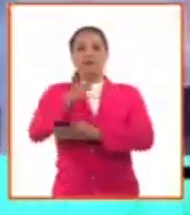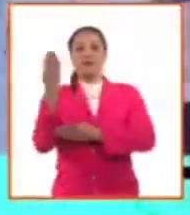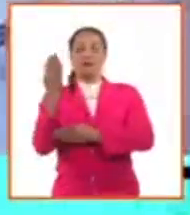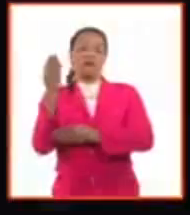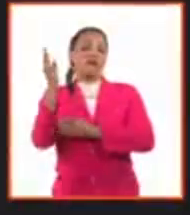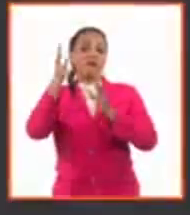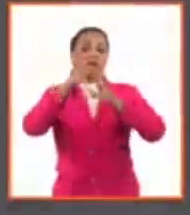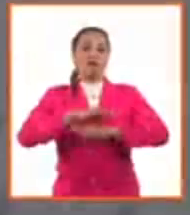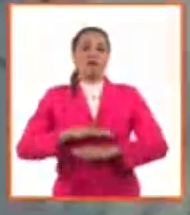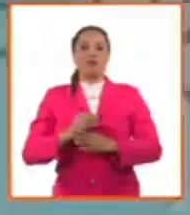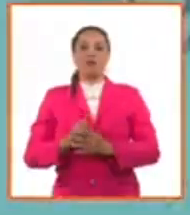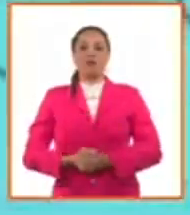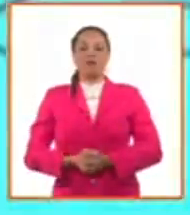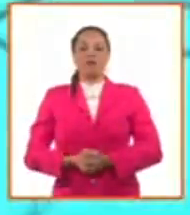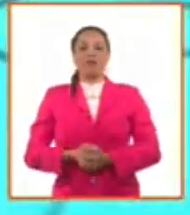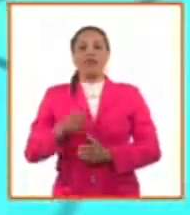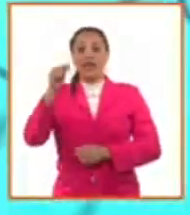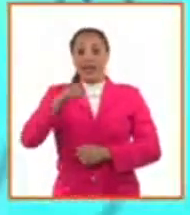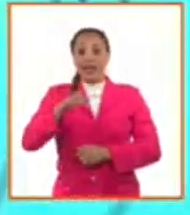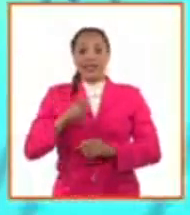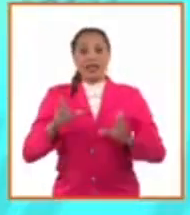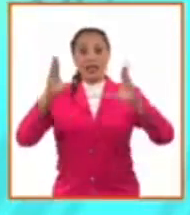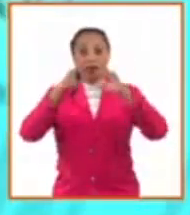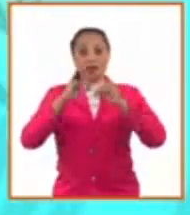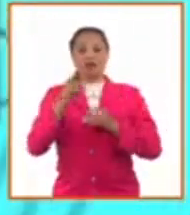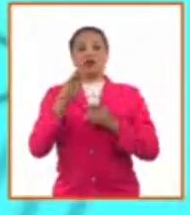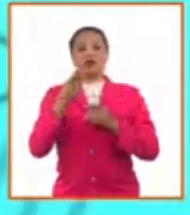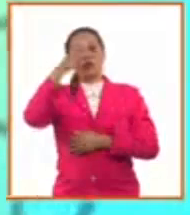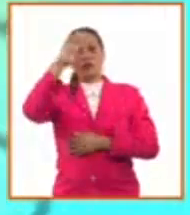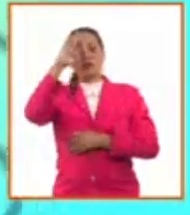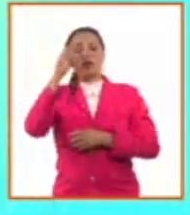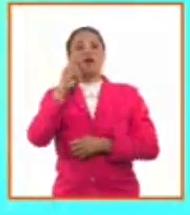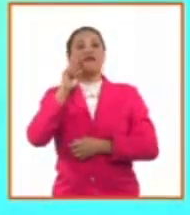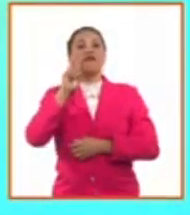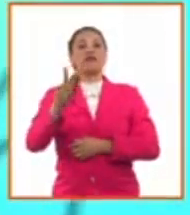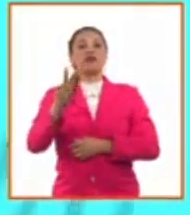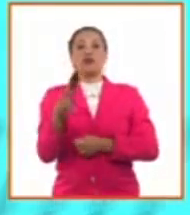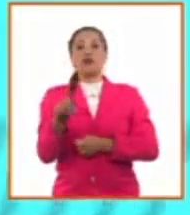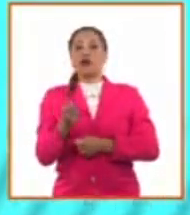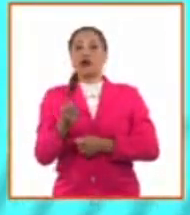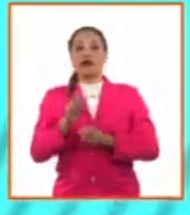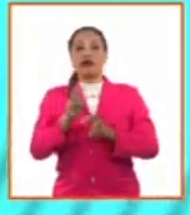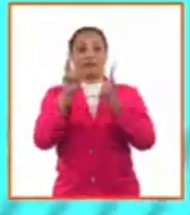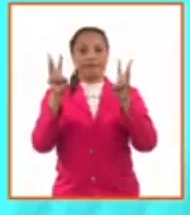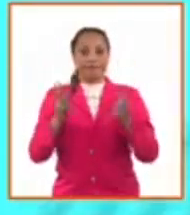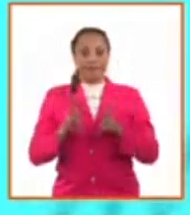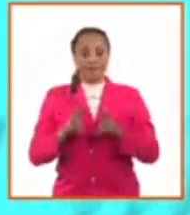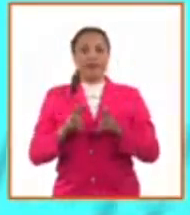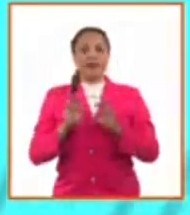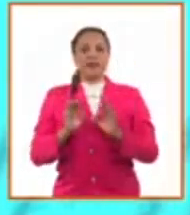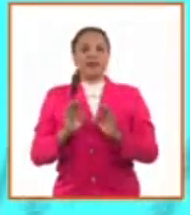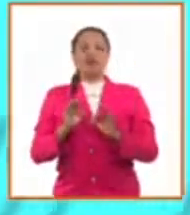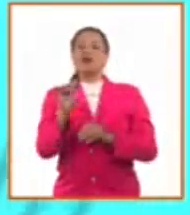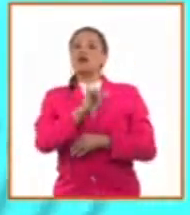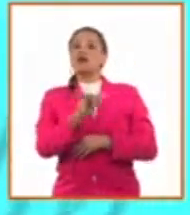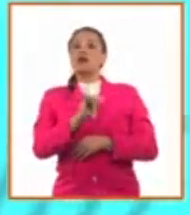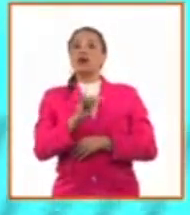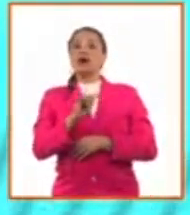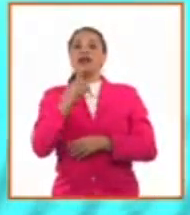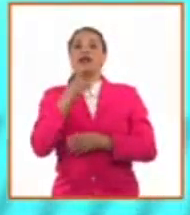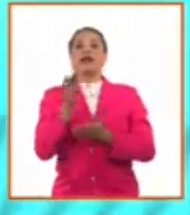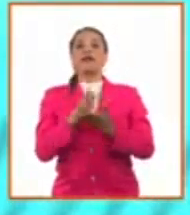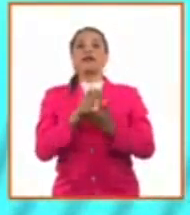¡Abajo el bloqueo! Oye, si no te gusta... Esta noche por Cubavisión y nuestros canales en Telegram, YouTube y Picta, así